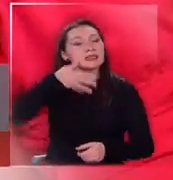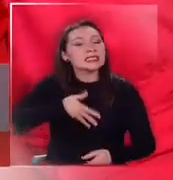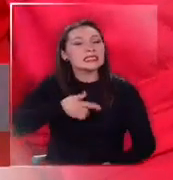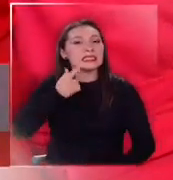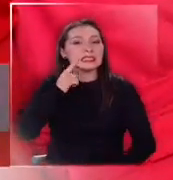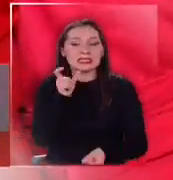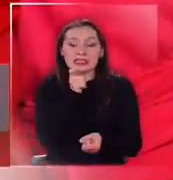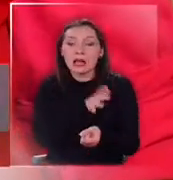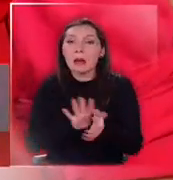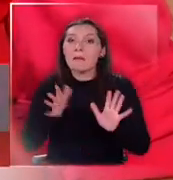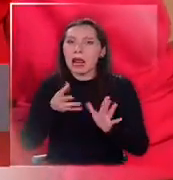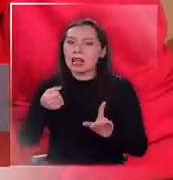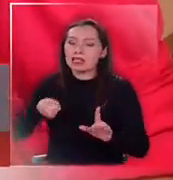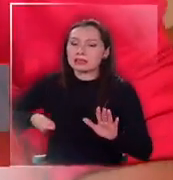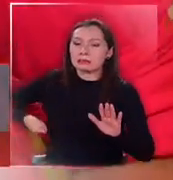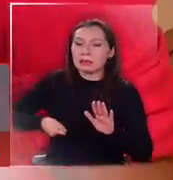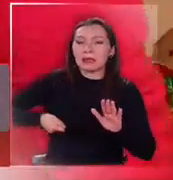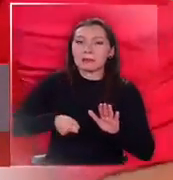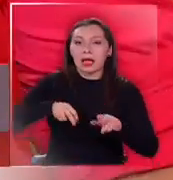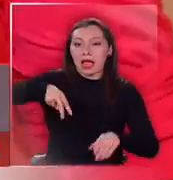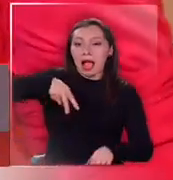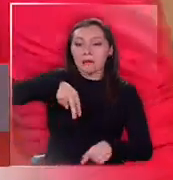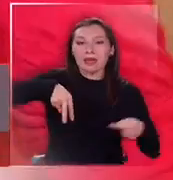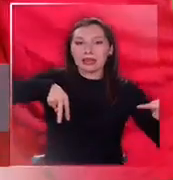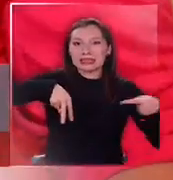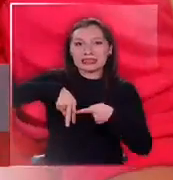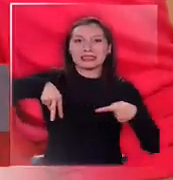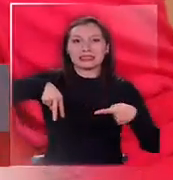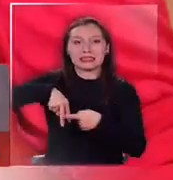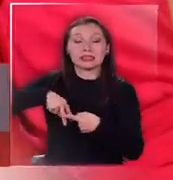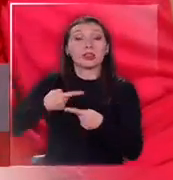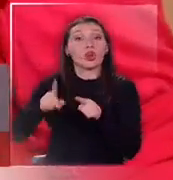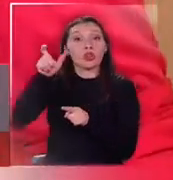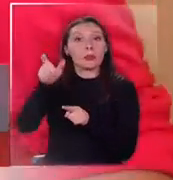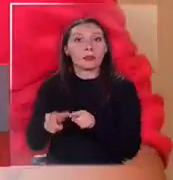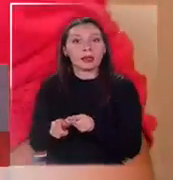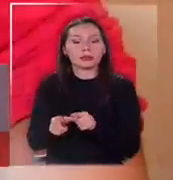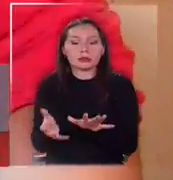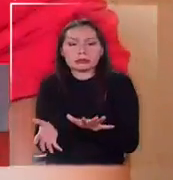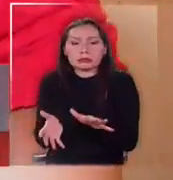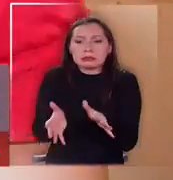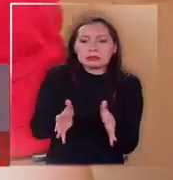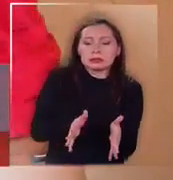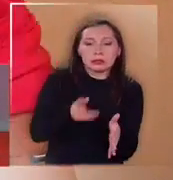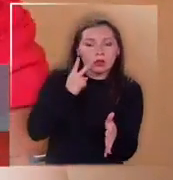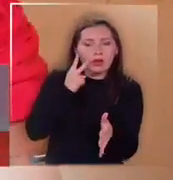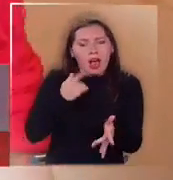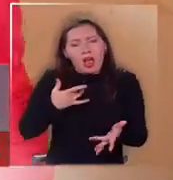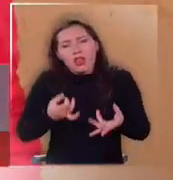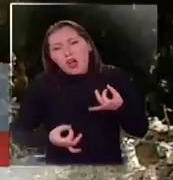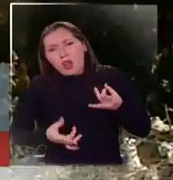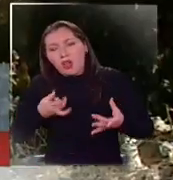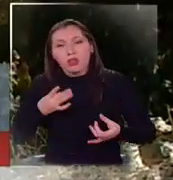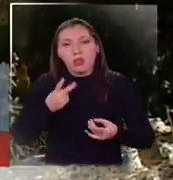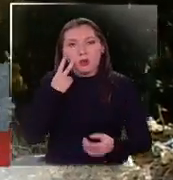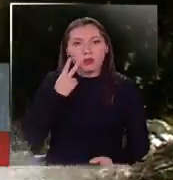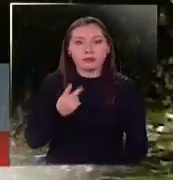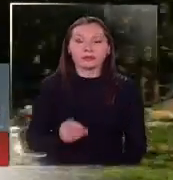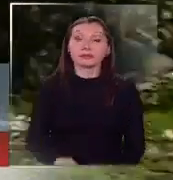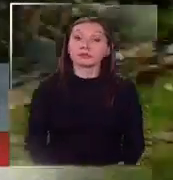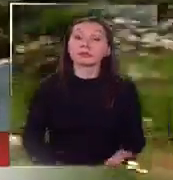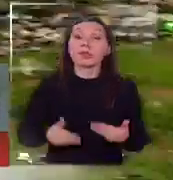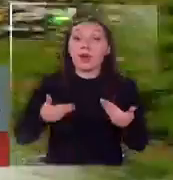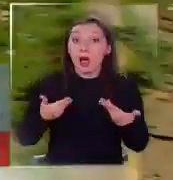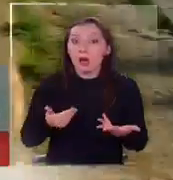parce que le haban pegado apuñalar en las piernas porque tenía sangre otras personas los movieron y se quejaba mucho Hasta